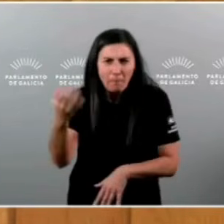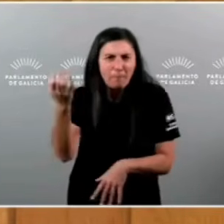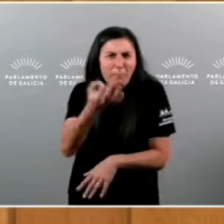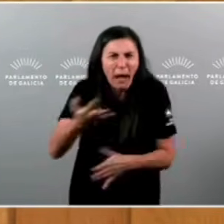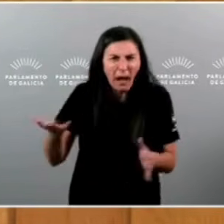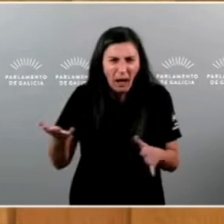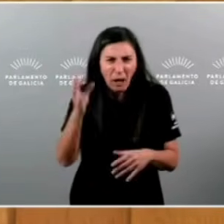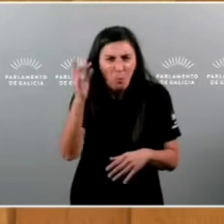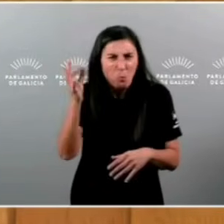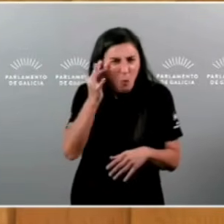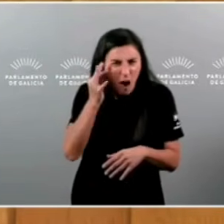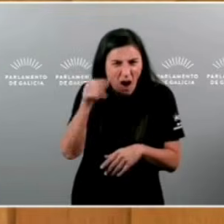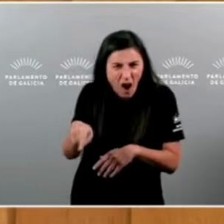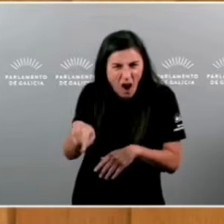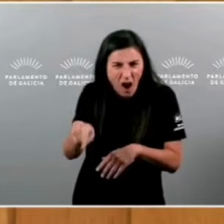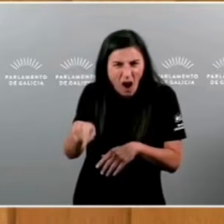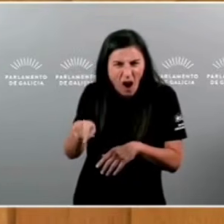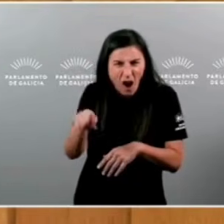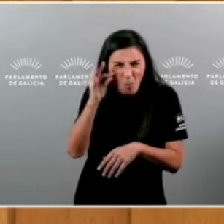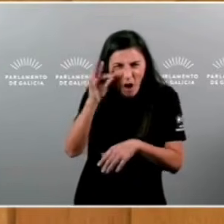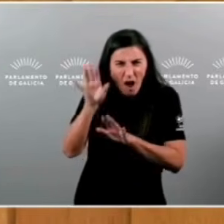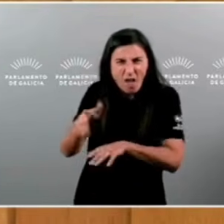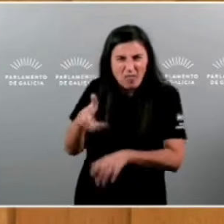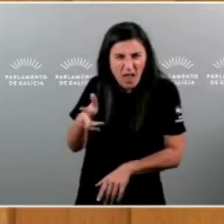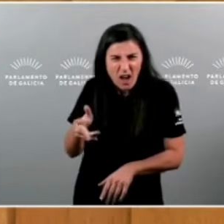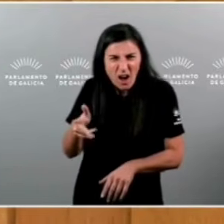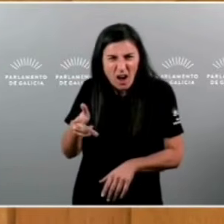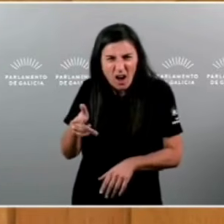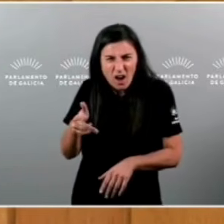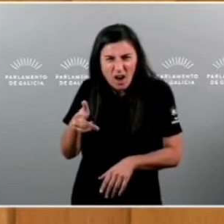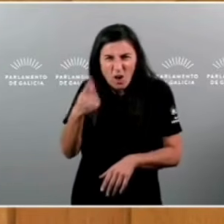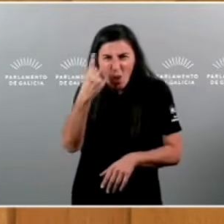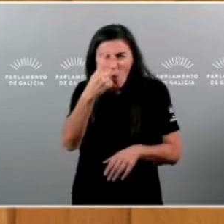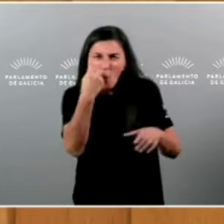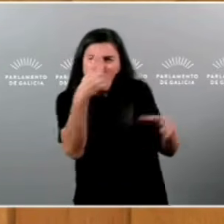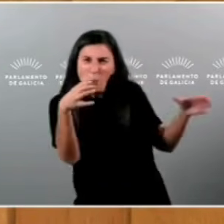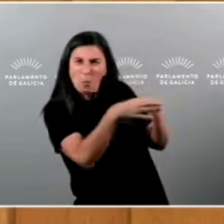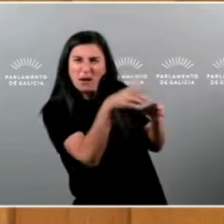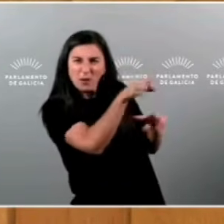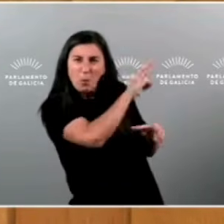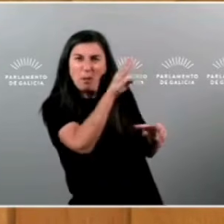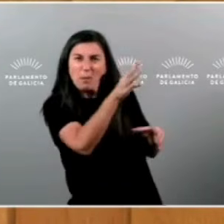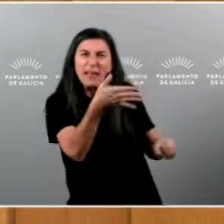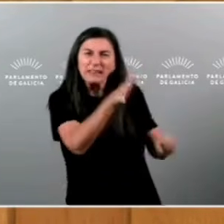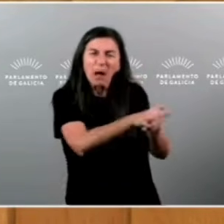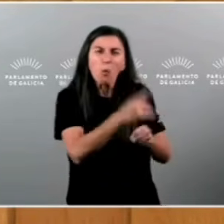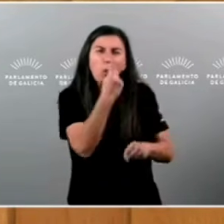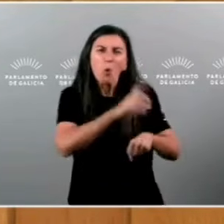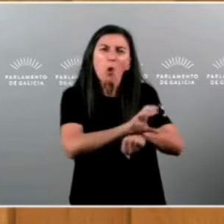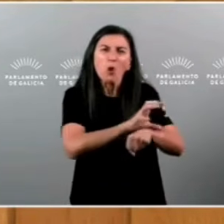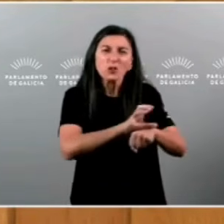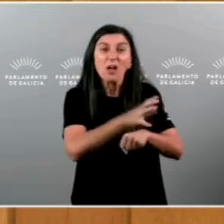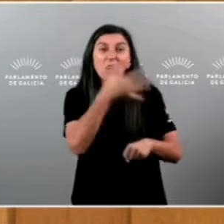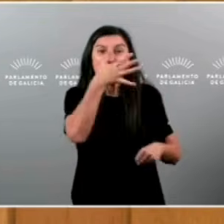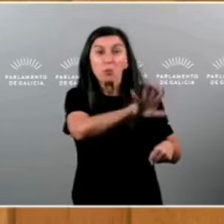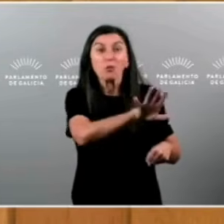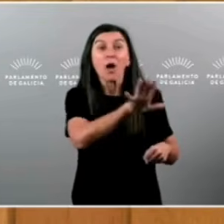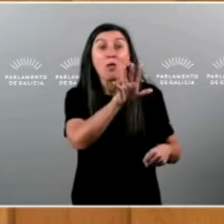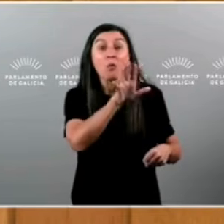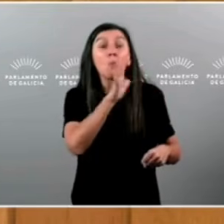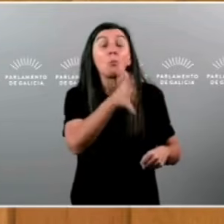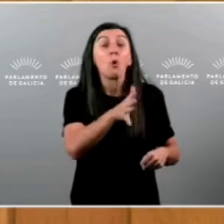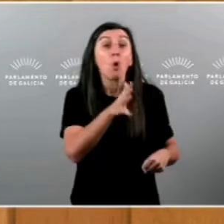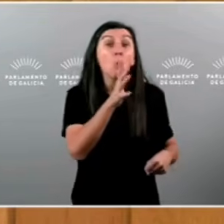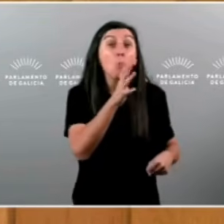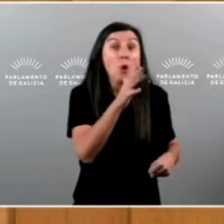mulleres diante dun partido de bien que tapou durante meses a un conselleiro denunciado por violación